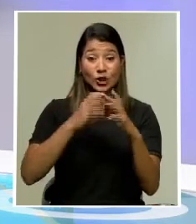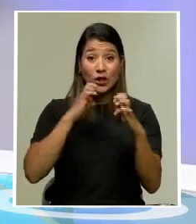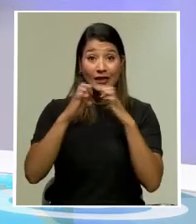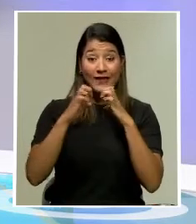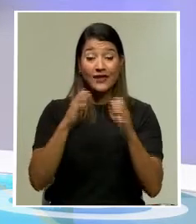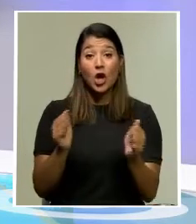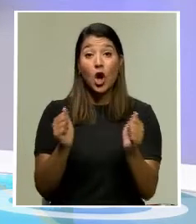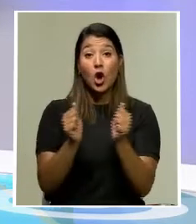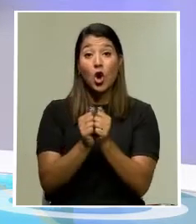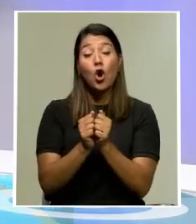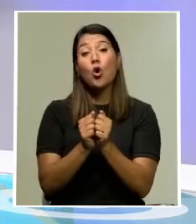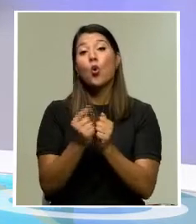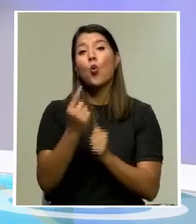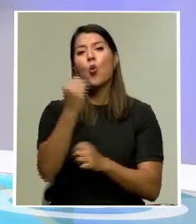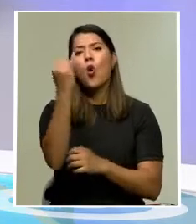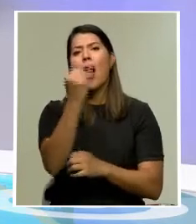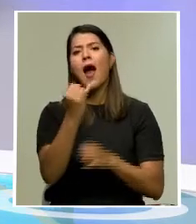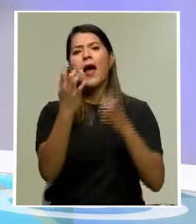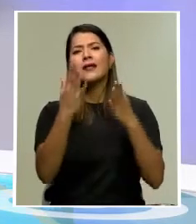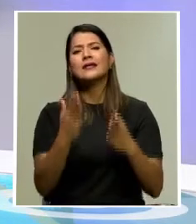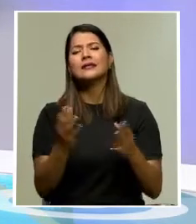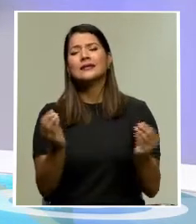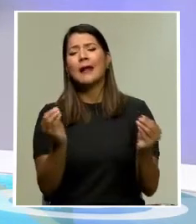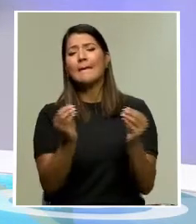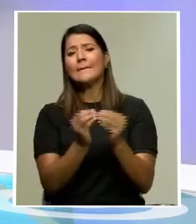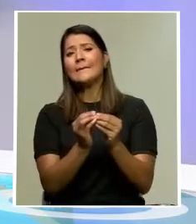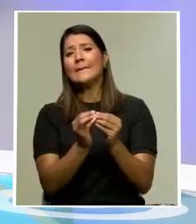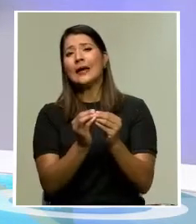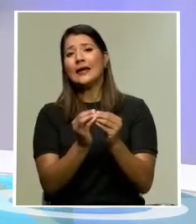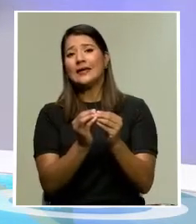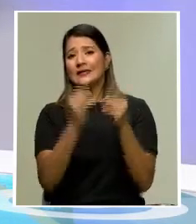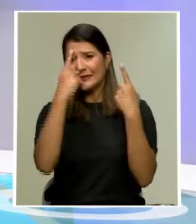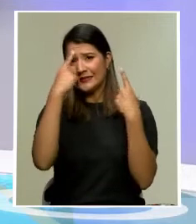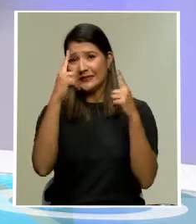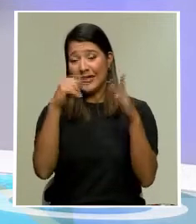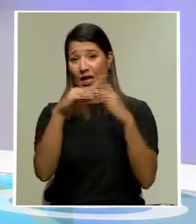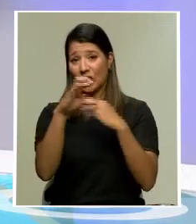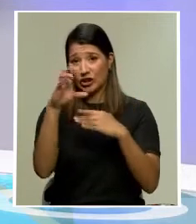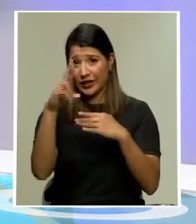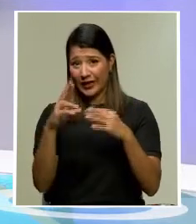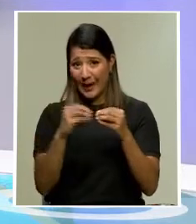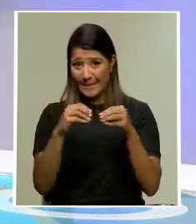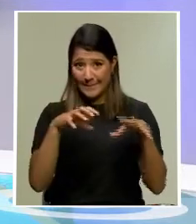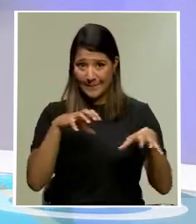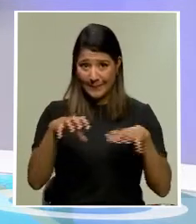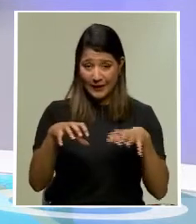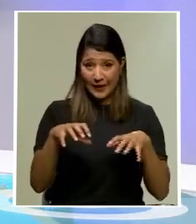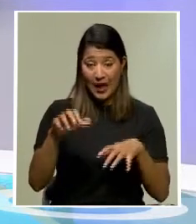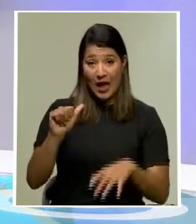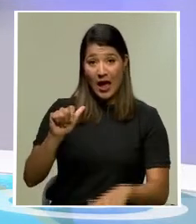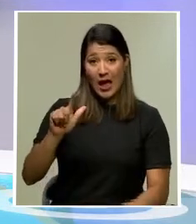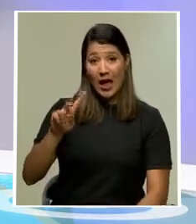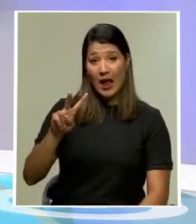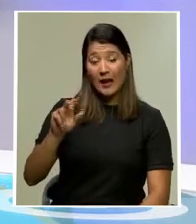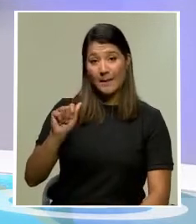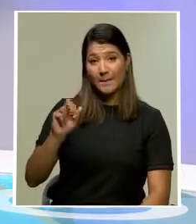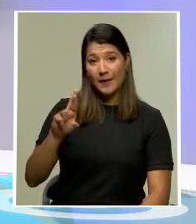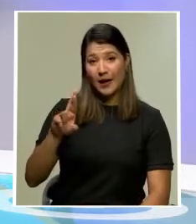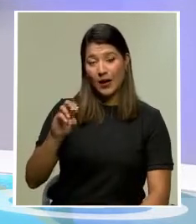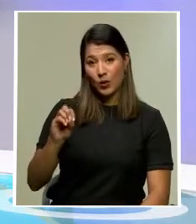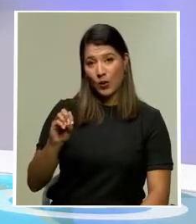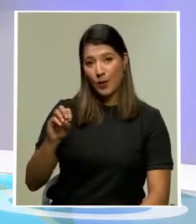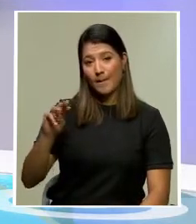conversar con uno de los artistas más prolíficos y activos del país. Voy a hablar con Álvaro Marenco, quien